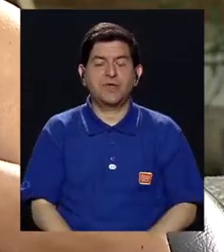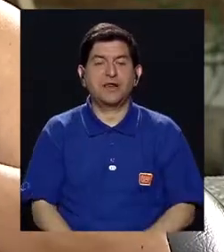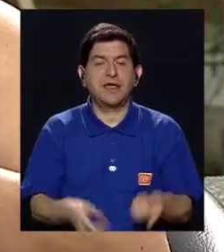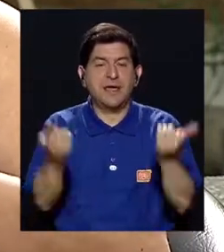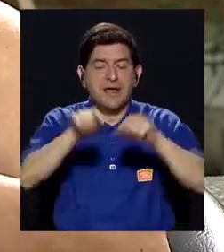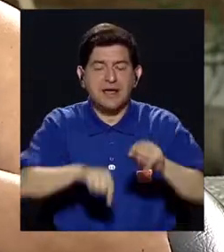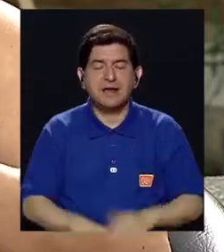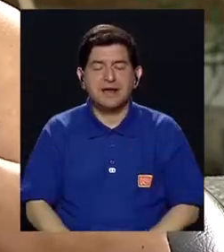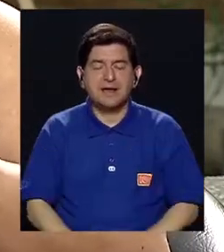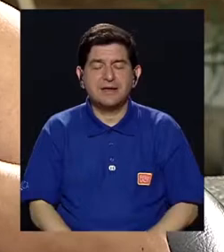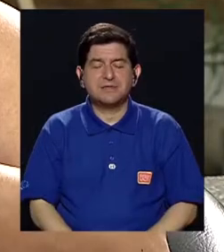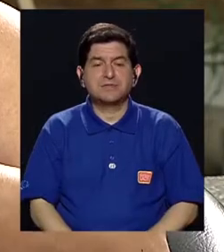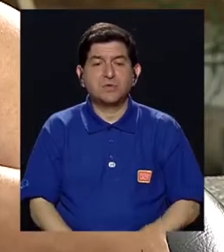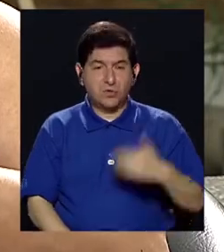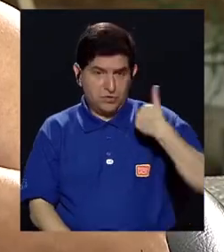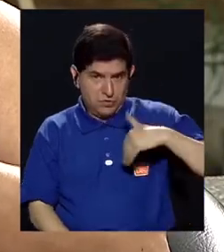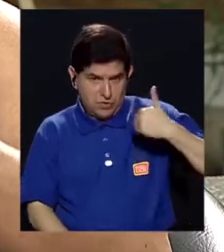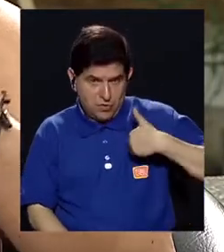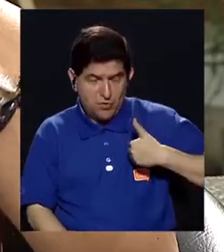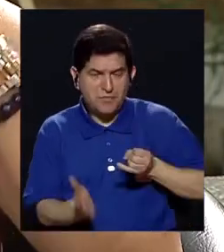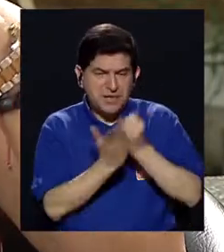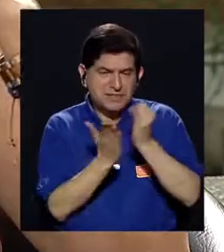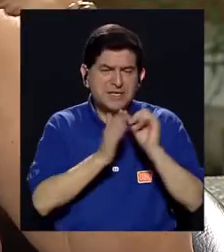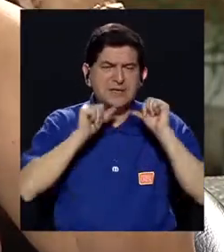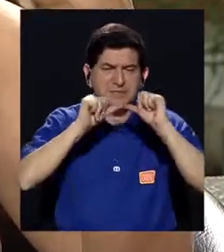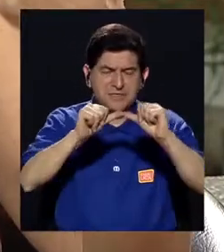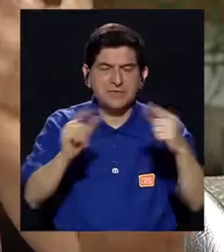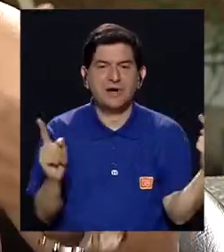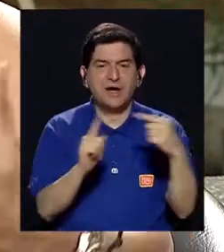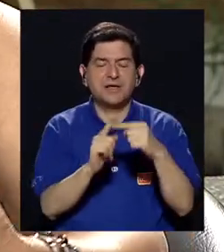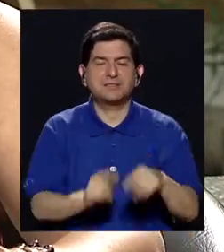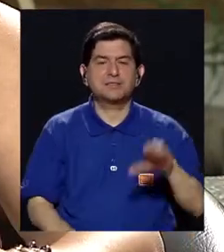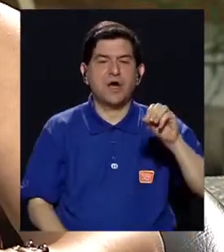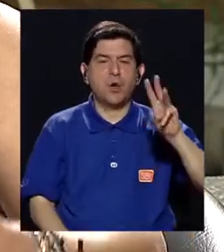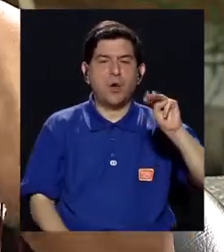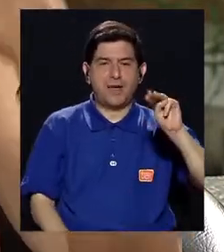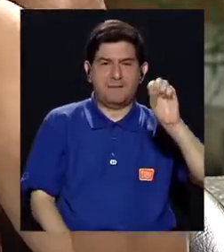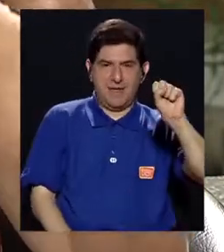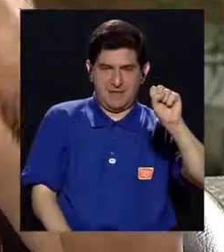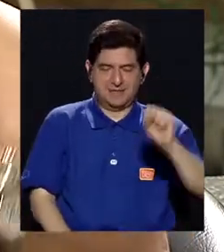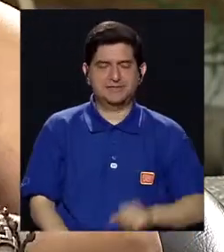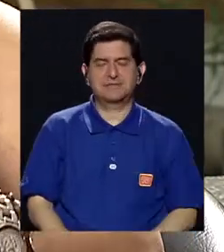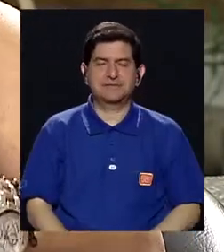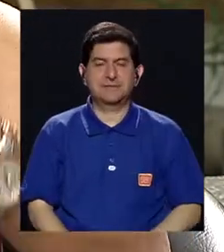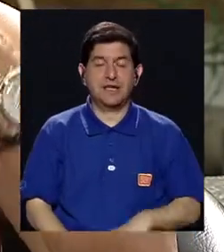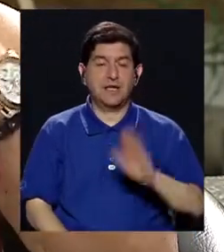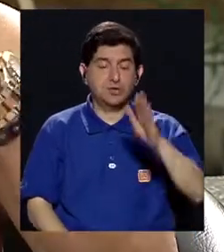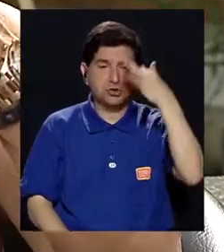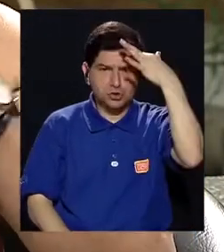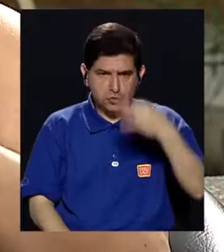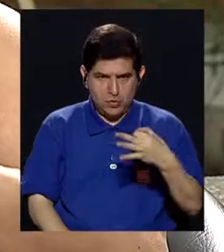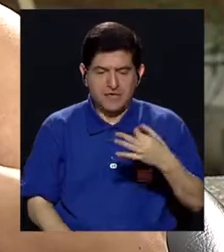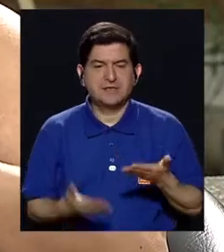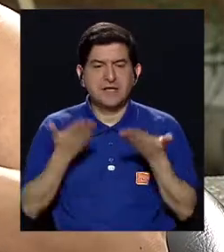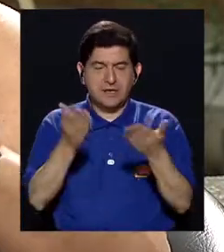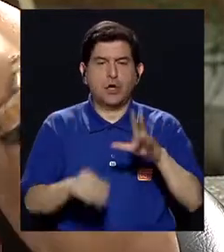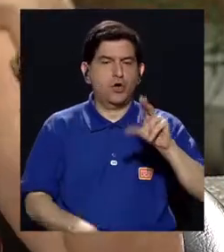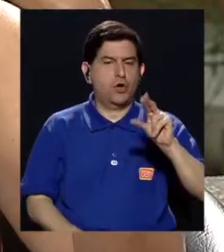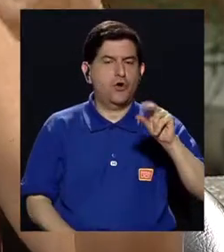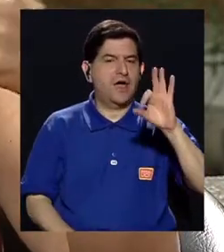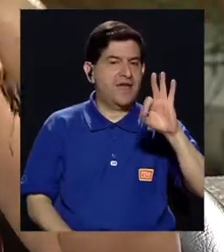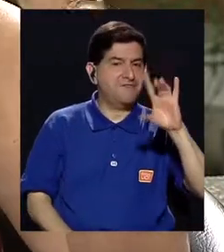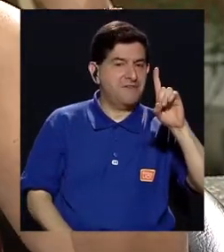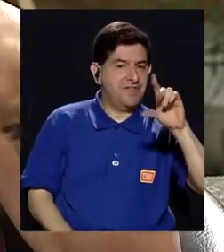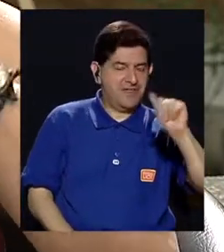masculinos, todavía las investigaciones se están haciendo y hasta que la Organización Mundial de la Salud, de su criterio, ni siquiera la FDA,